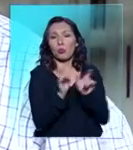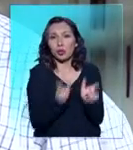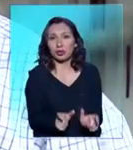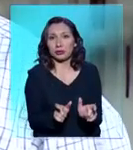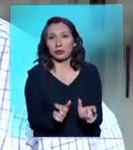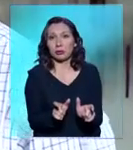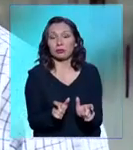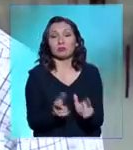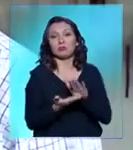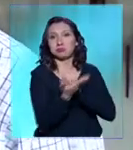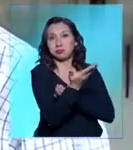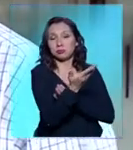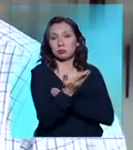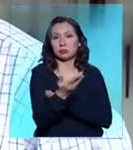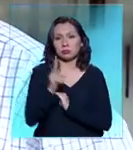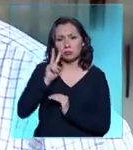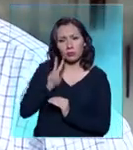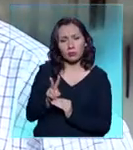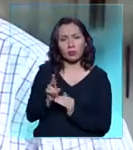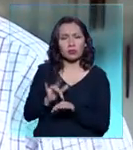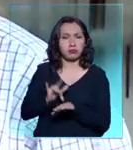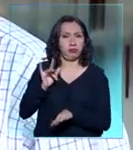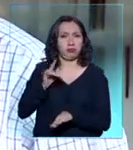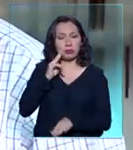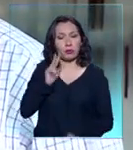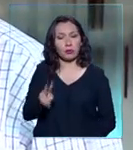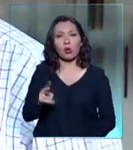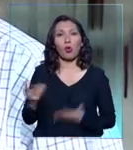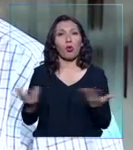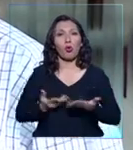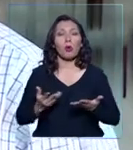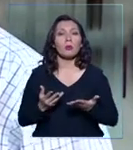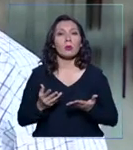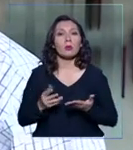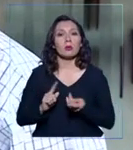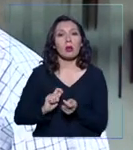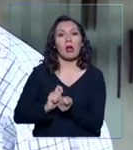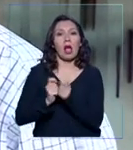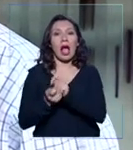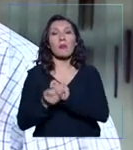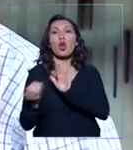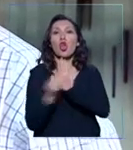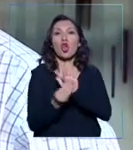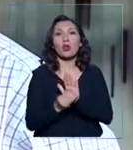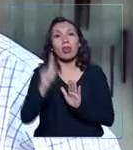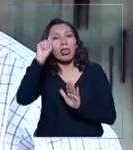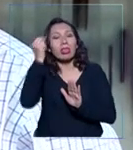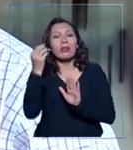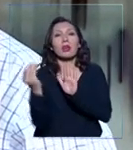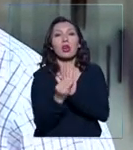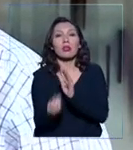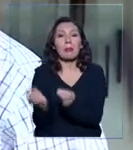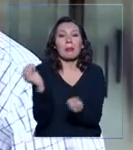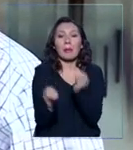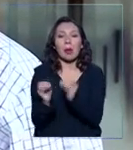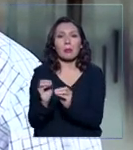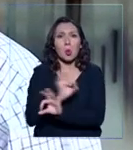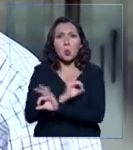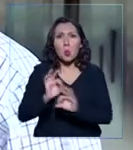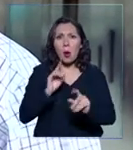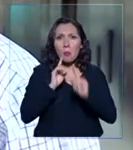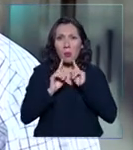una serie de hechos que a nuestro modo de ver son aún más graves, como son tergiversar notas o inventarle notas respecto de evaluaciones que